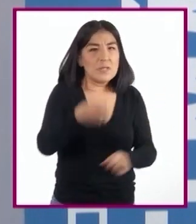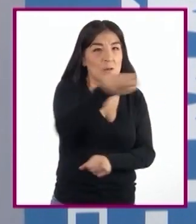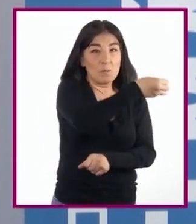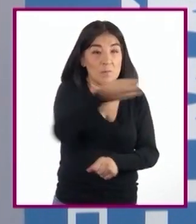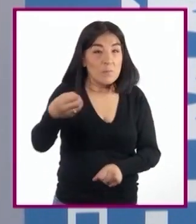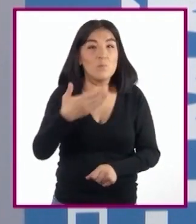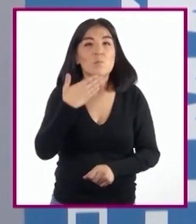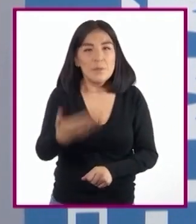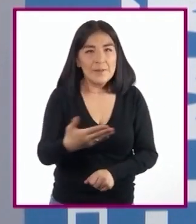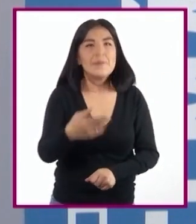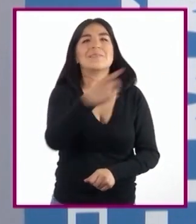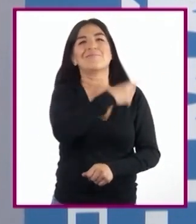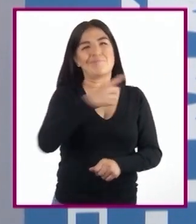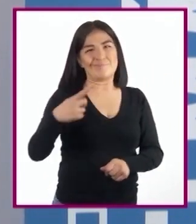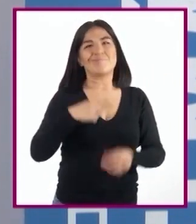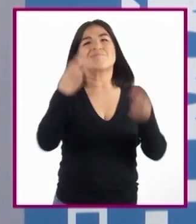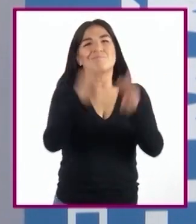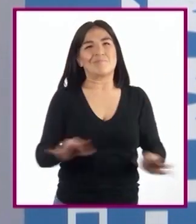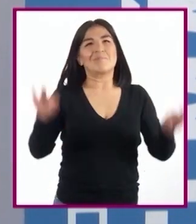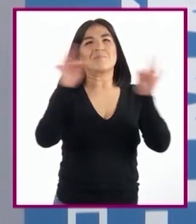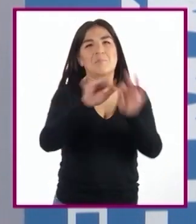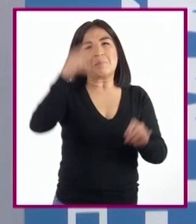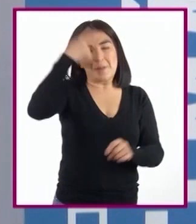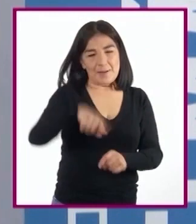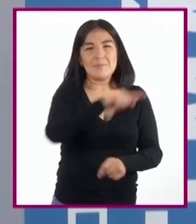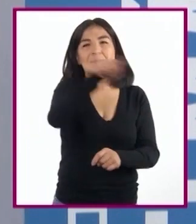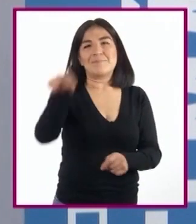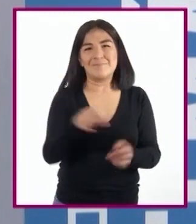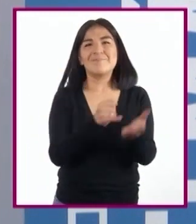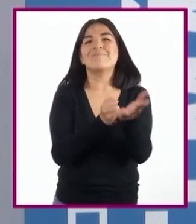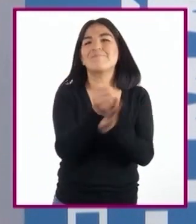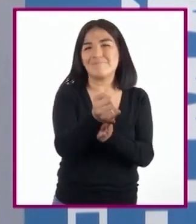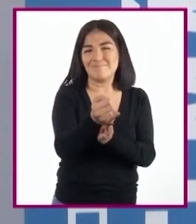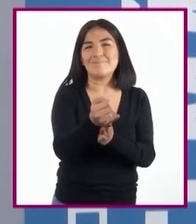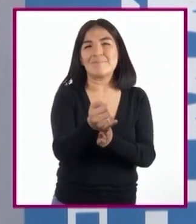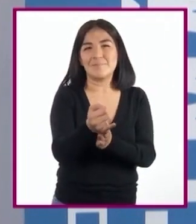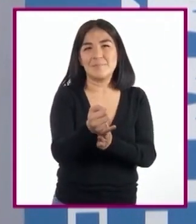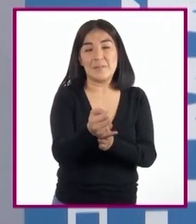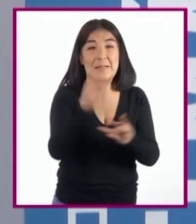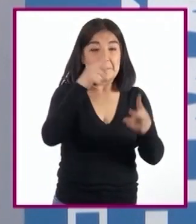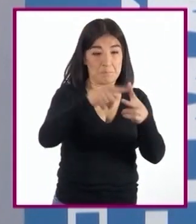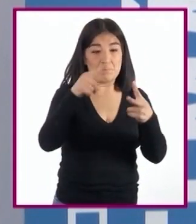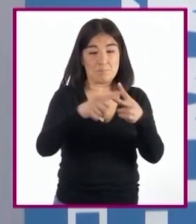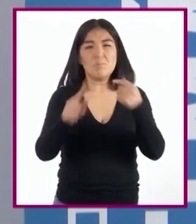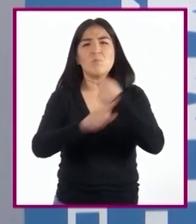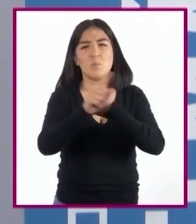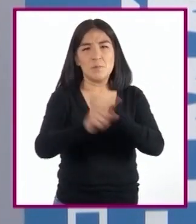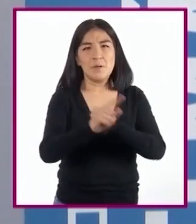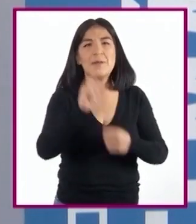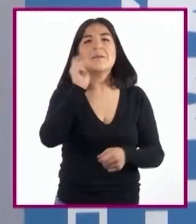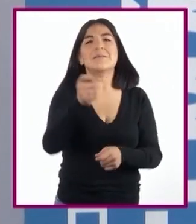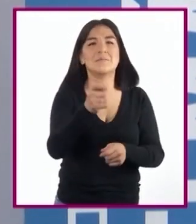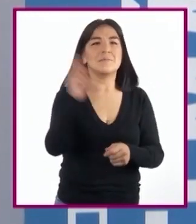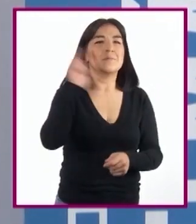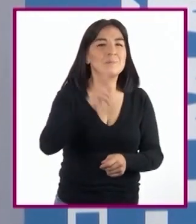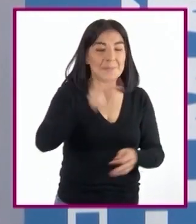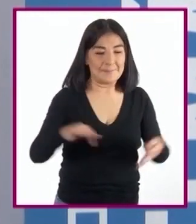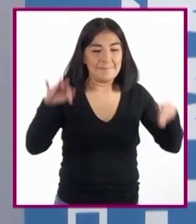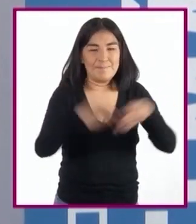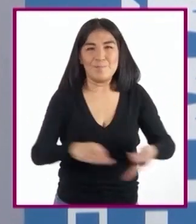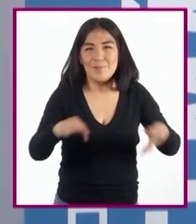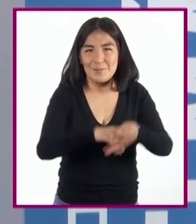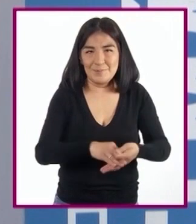información resulta de suma importancia para la toma de decisiones. En ambos problemas se trabajó la probabilidad